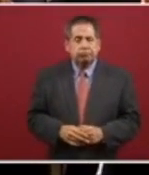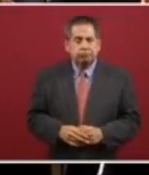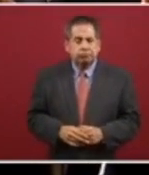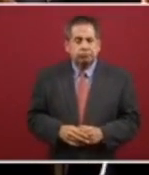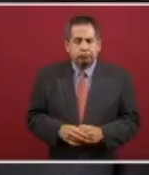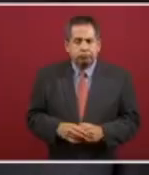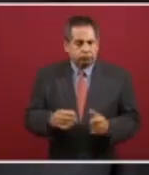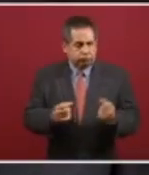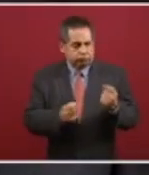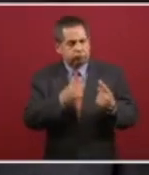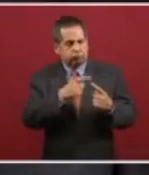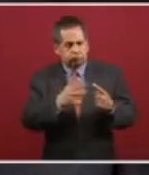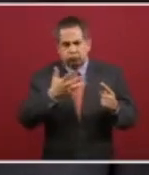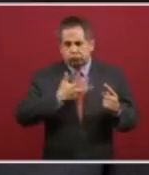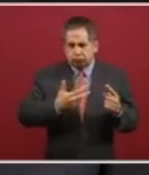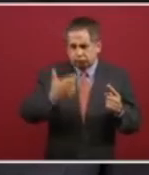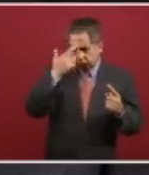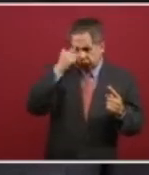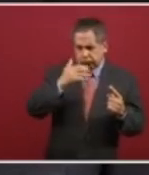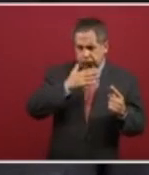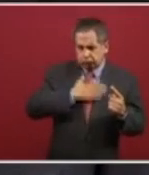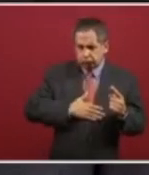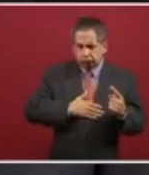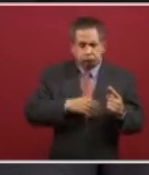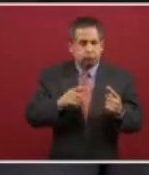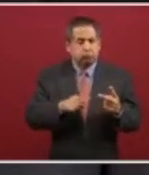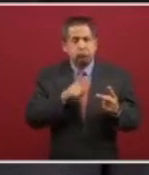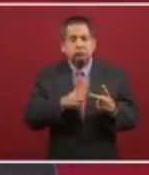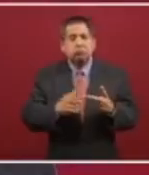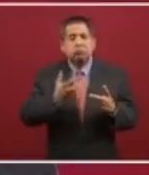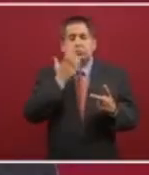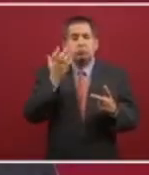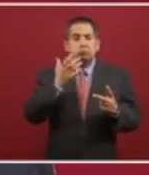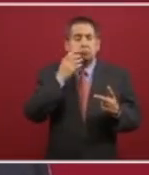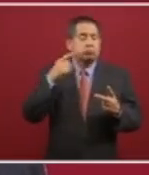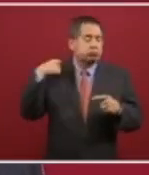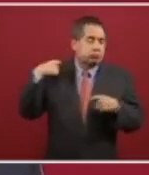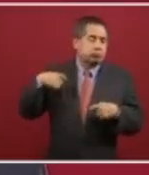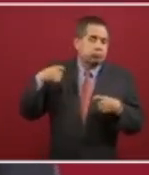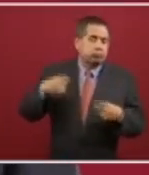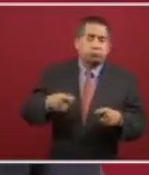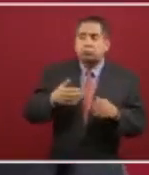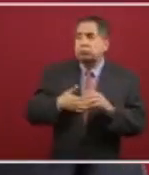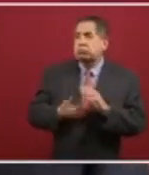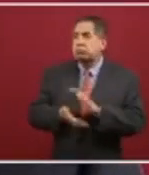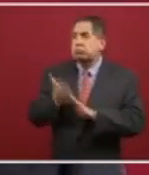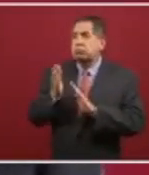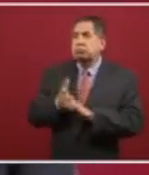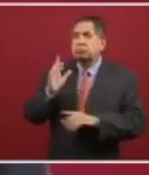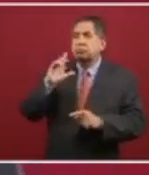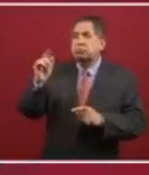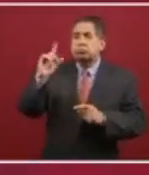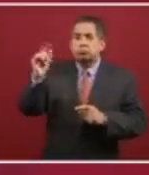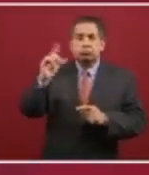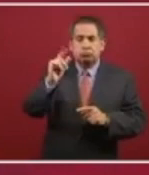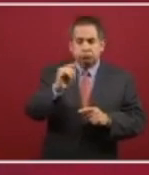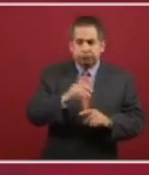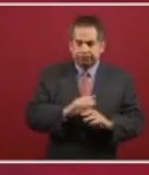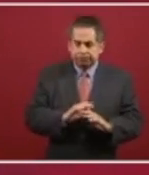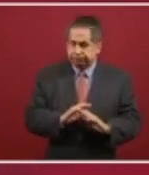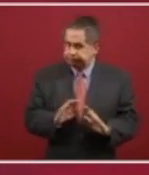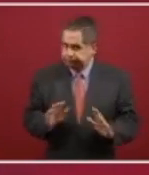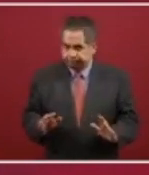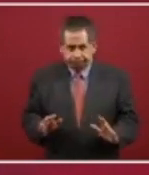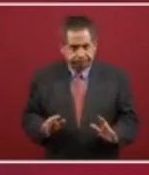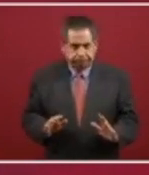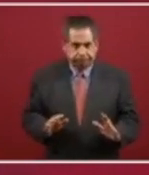con justificación y otros por la inercia que había de